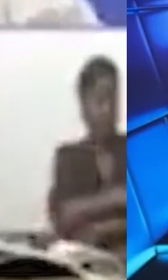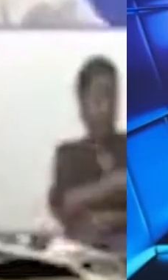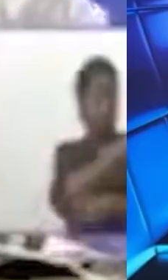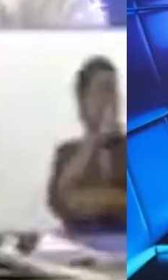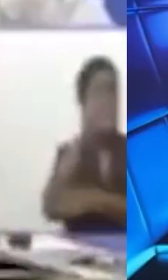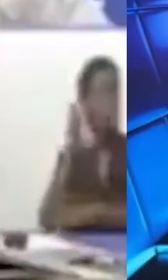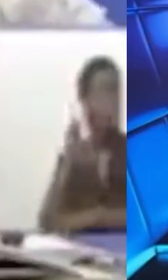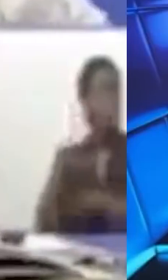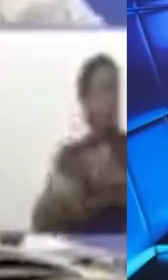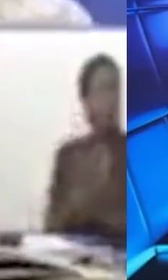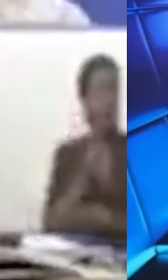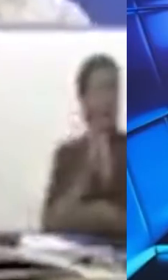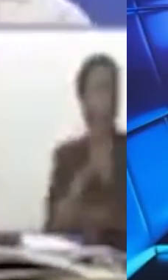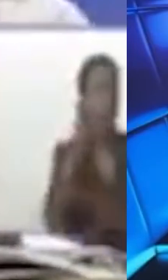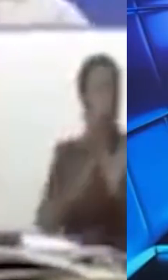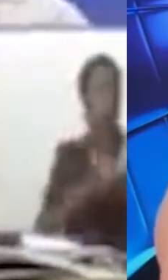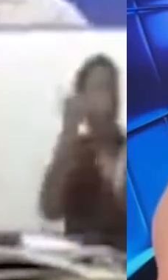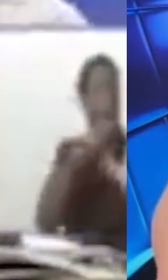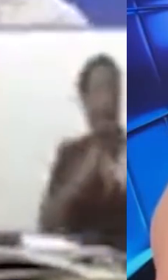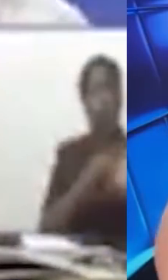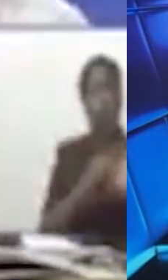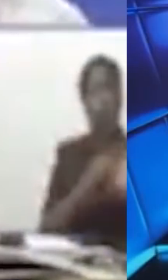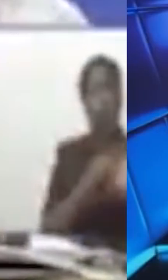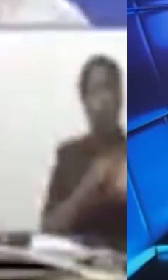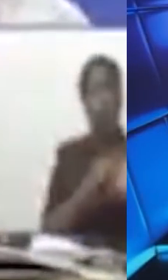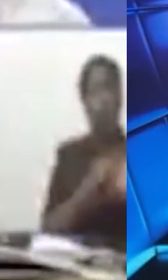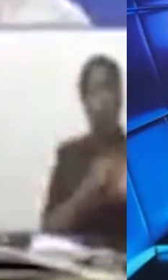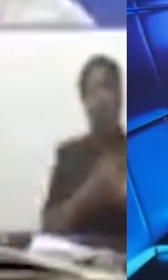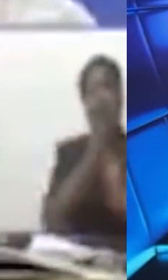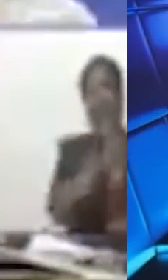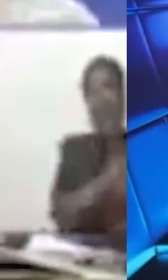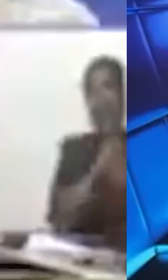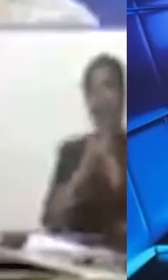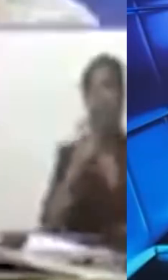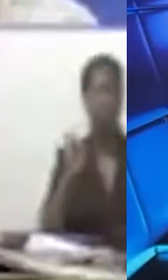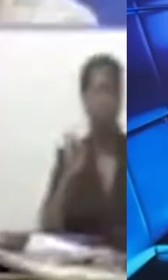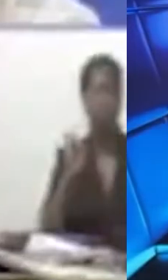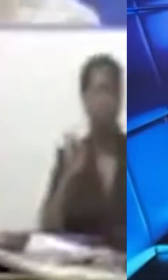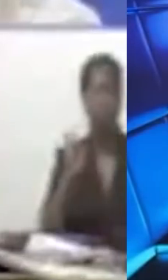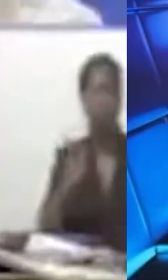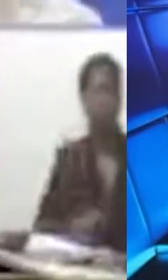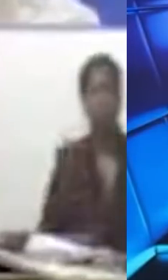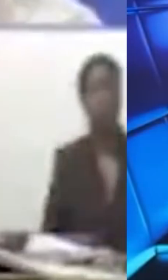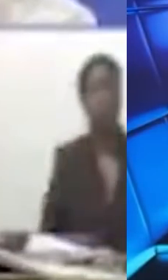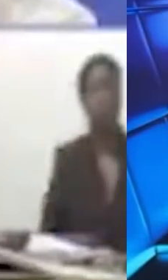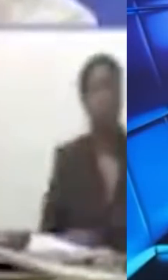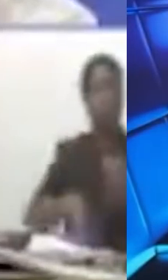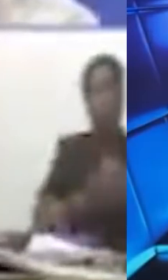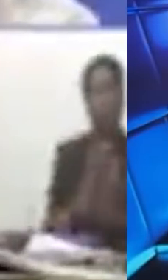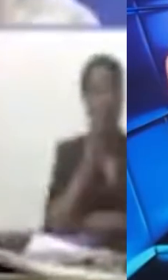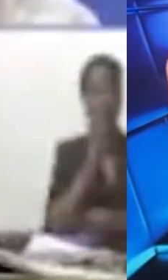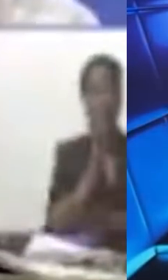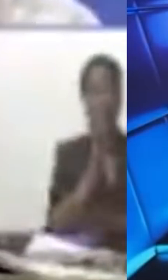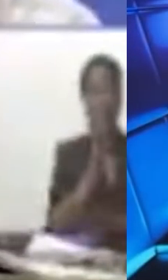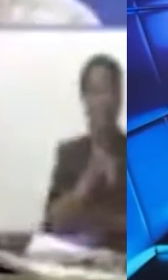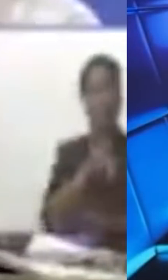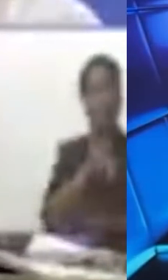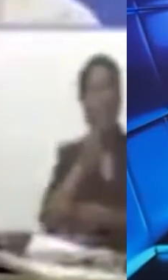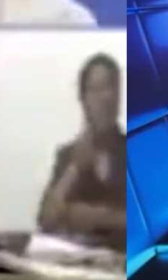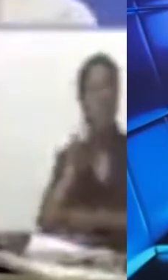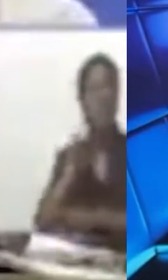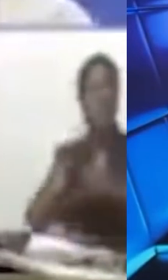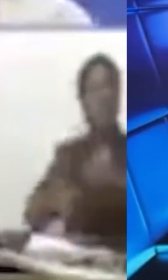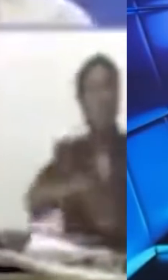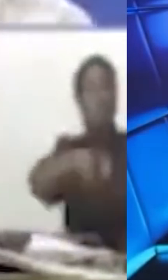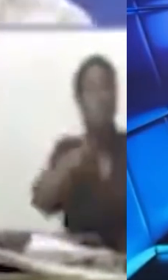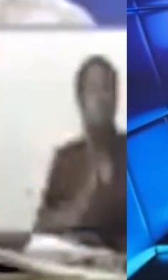4 del mes de agosto trabajamos con 67, el 3 del mes 8 con 61, el día primero